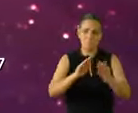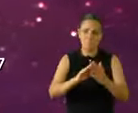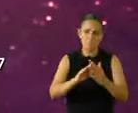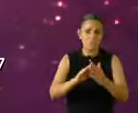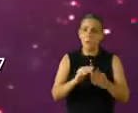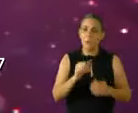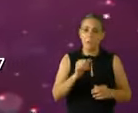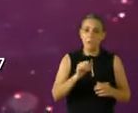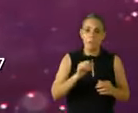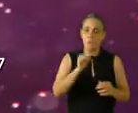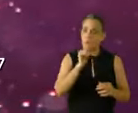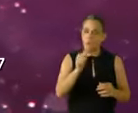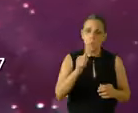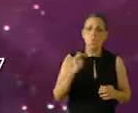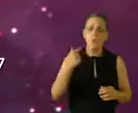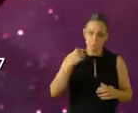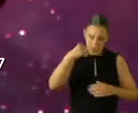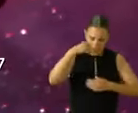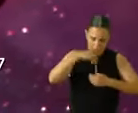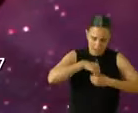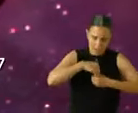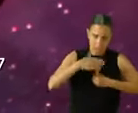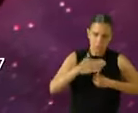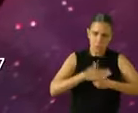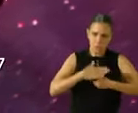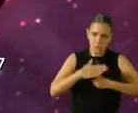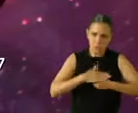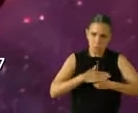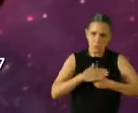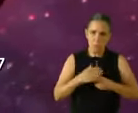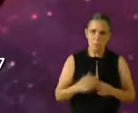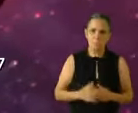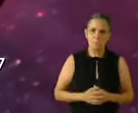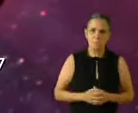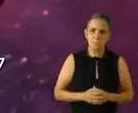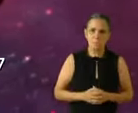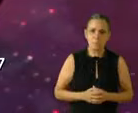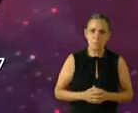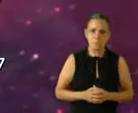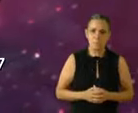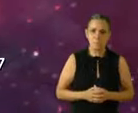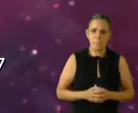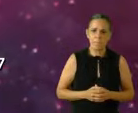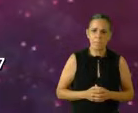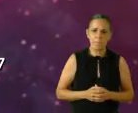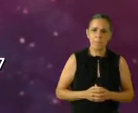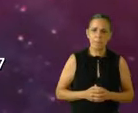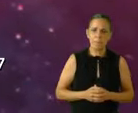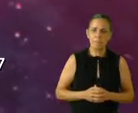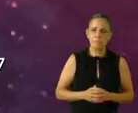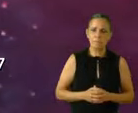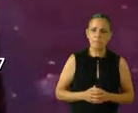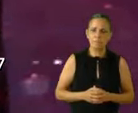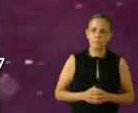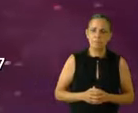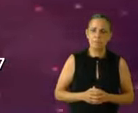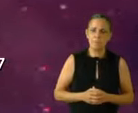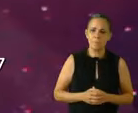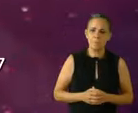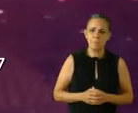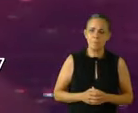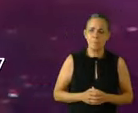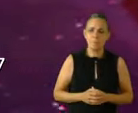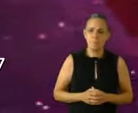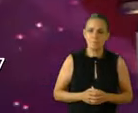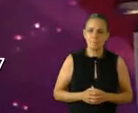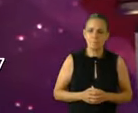una experiencia hermosa. Me gustaría, si alguien verifica los lobbies, que no hayan personas en los lobbies.